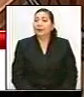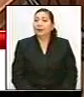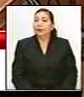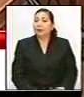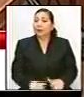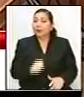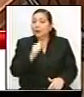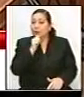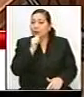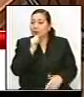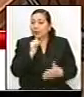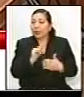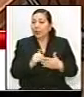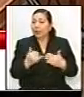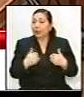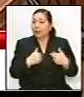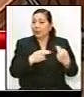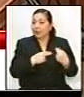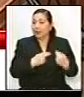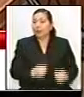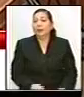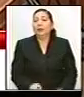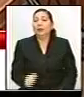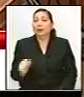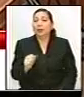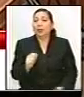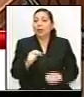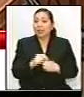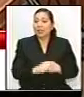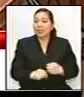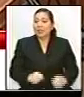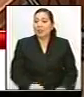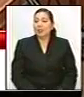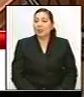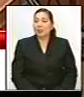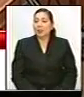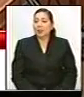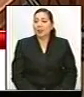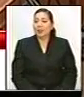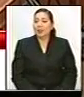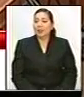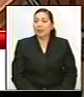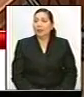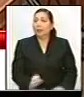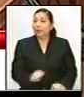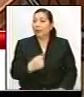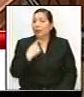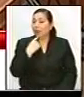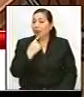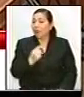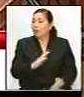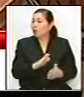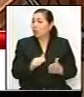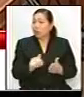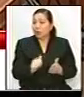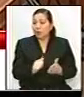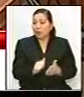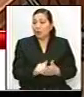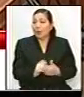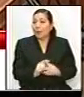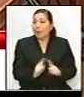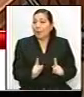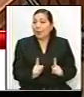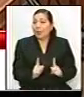área reservada que lo tiene a cargo la Superintendencia de Bienes Nacionales. Se ha hecho una denuncia, se ha hecho todo, pero